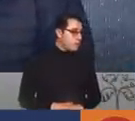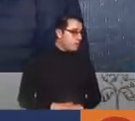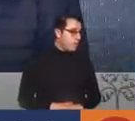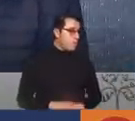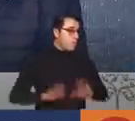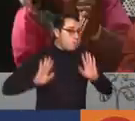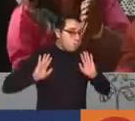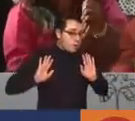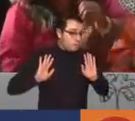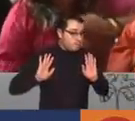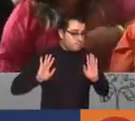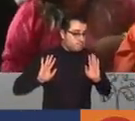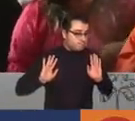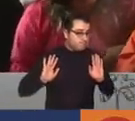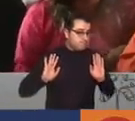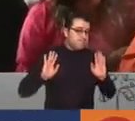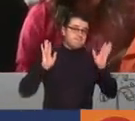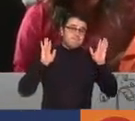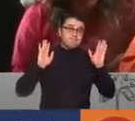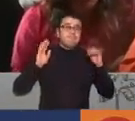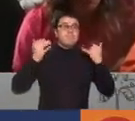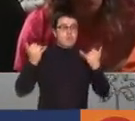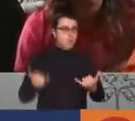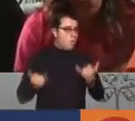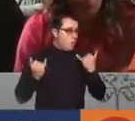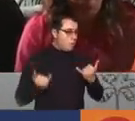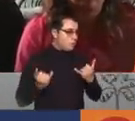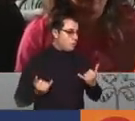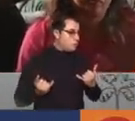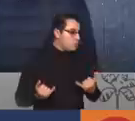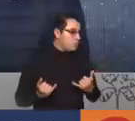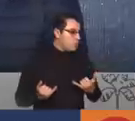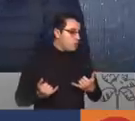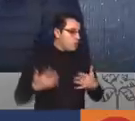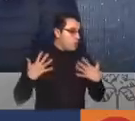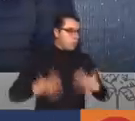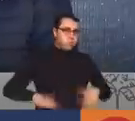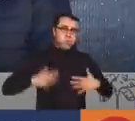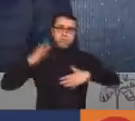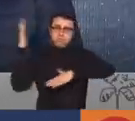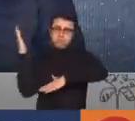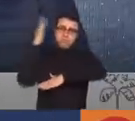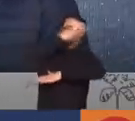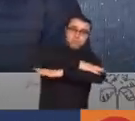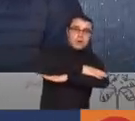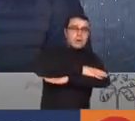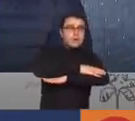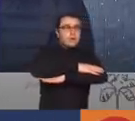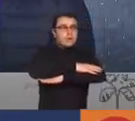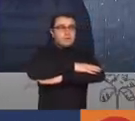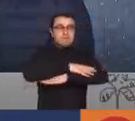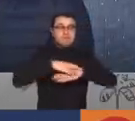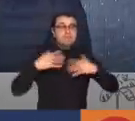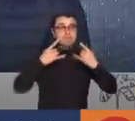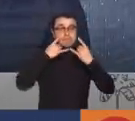yo creo que hemos tenido una jornada interesante.